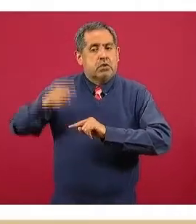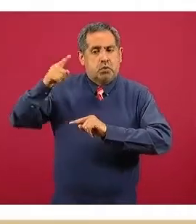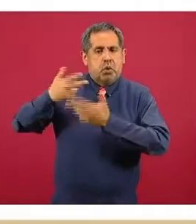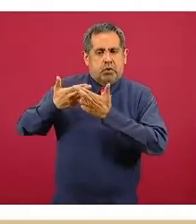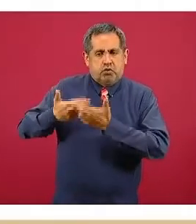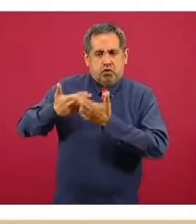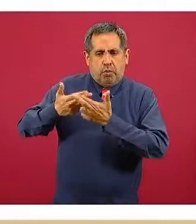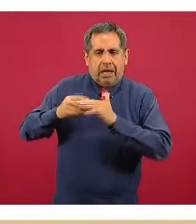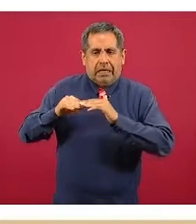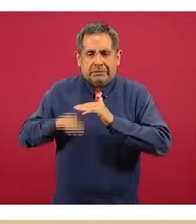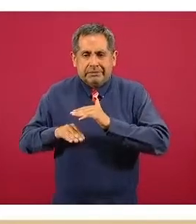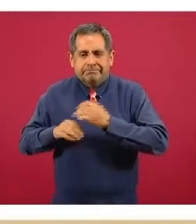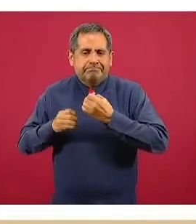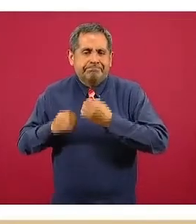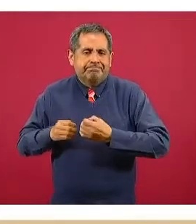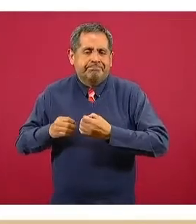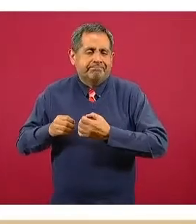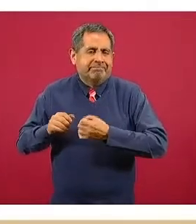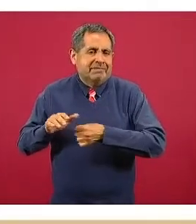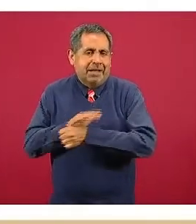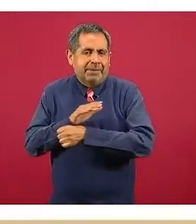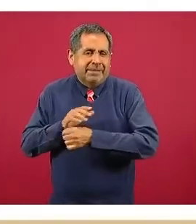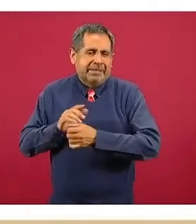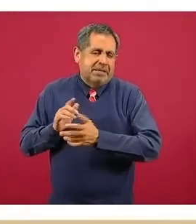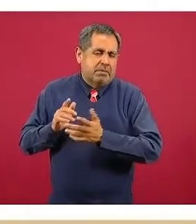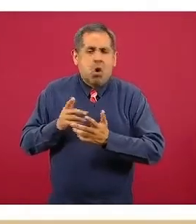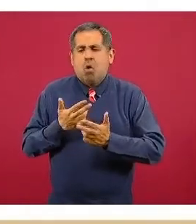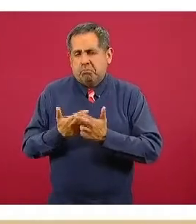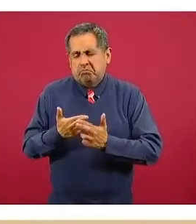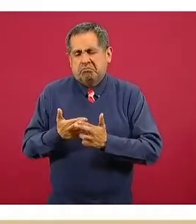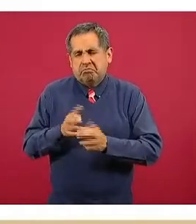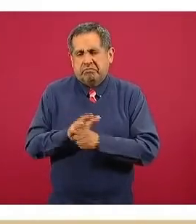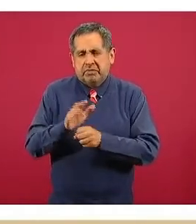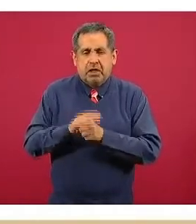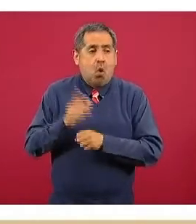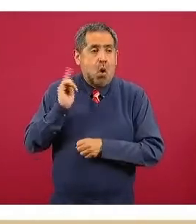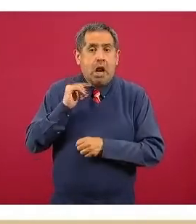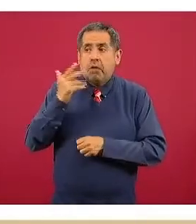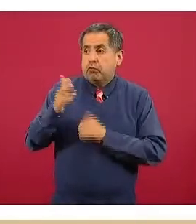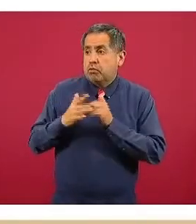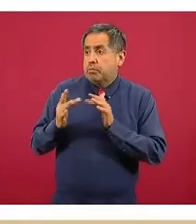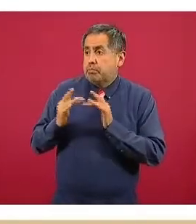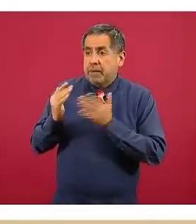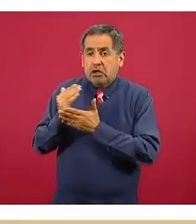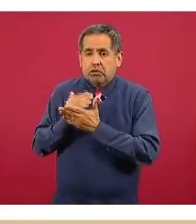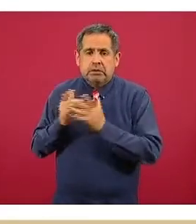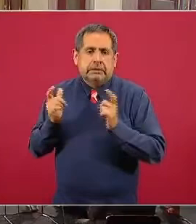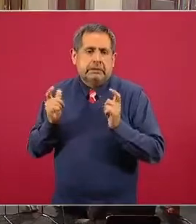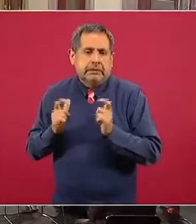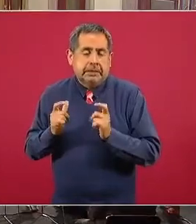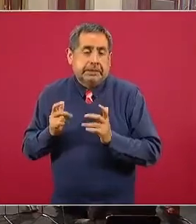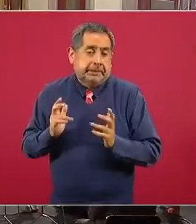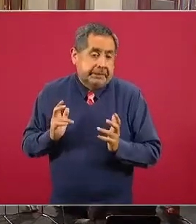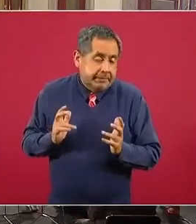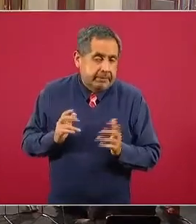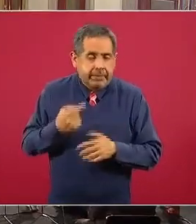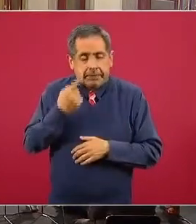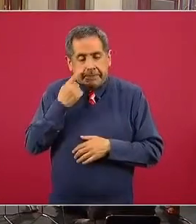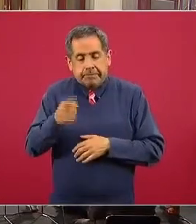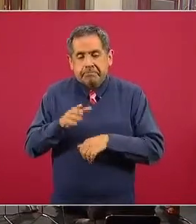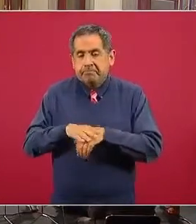medidas lógicamente de mitigación comunitaria podrían empezar a bajar en los siguientes días, pero para efectos del